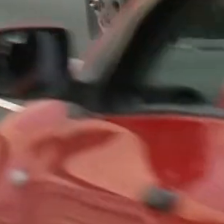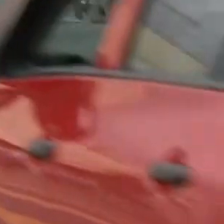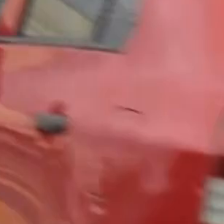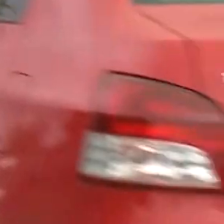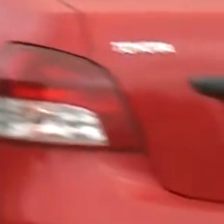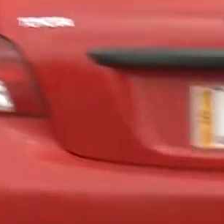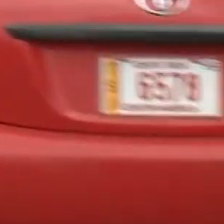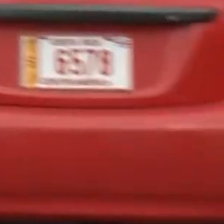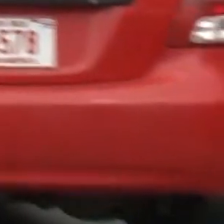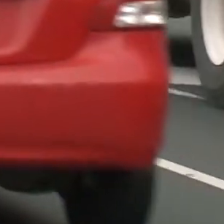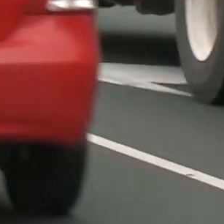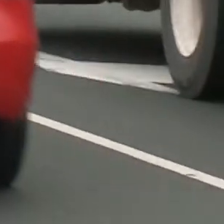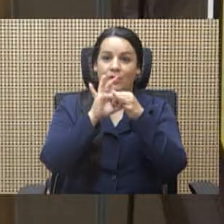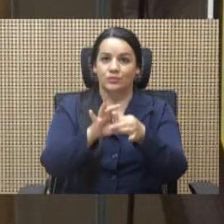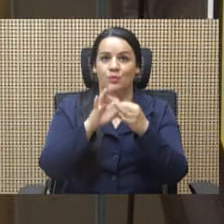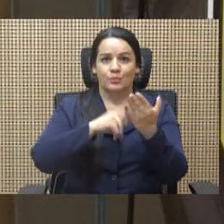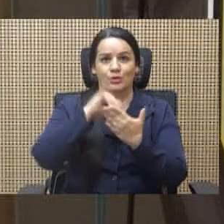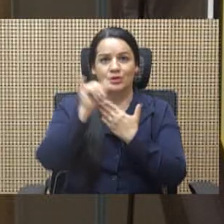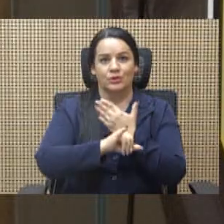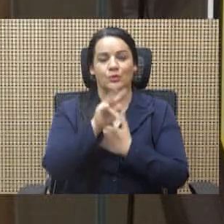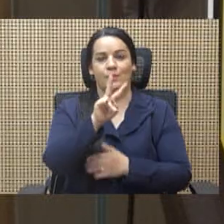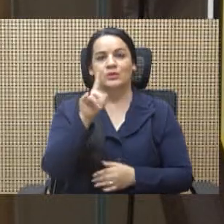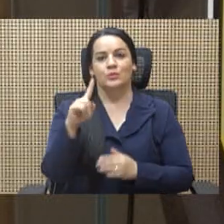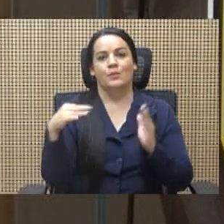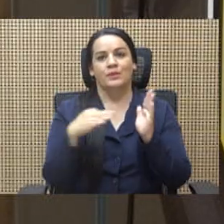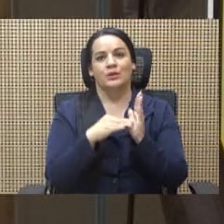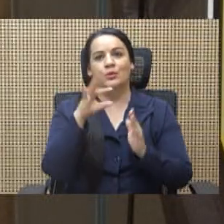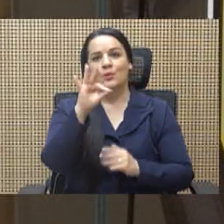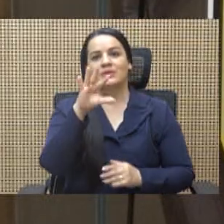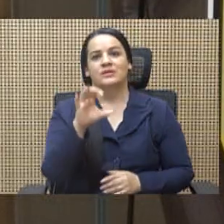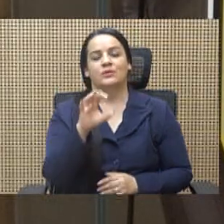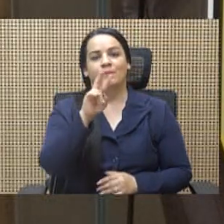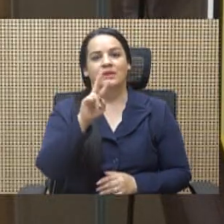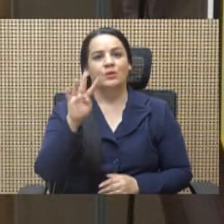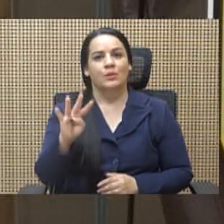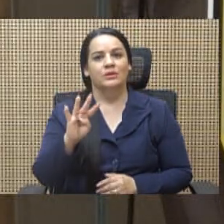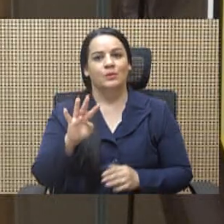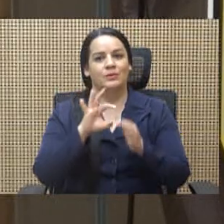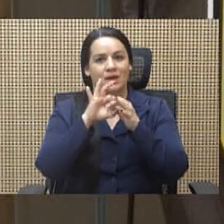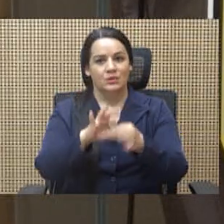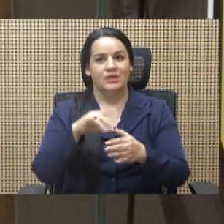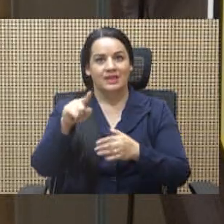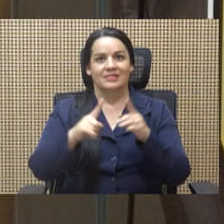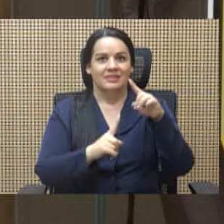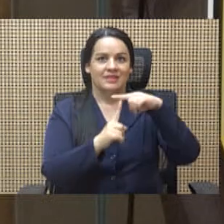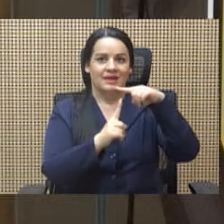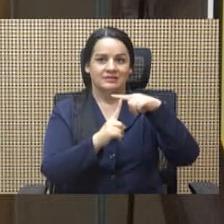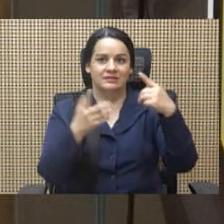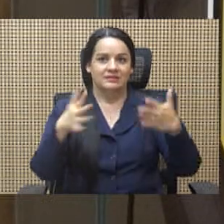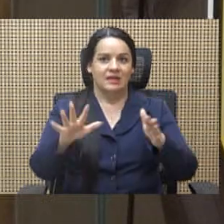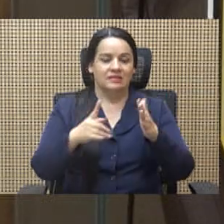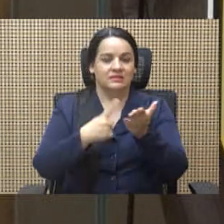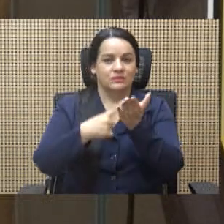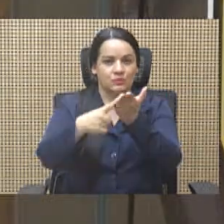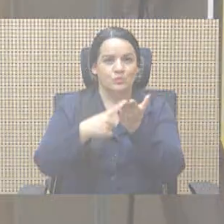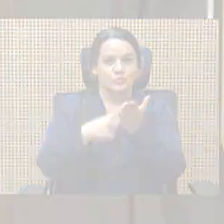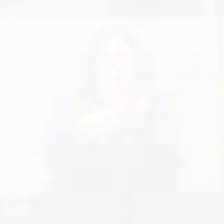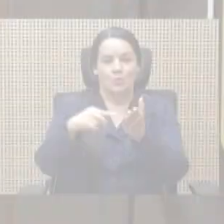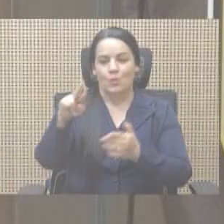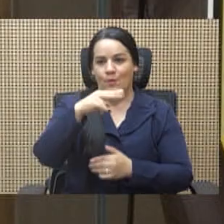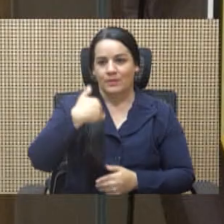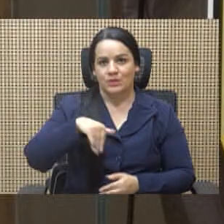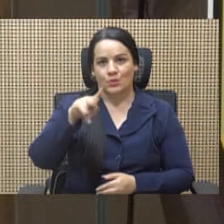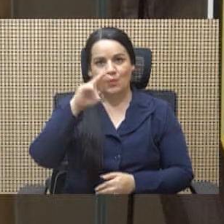otros suministros esenciales la diputada frente amplista Sofía Guillén destacó que el gremio de taxis urgía la aprobación de este proyecto